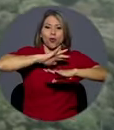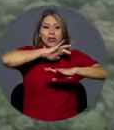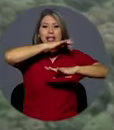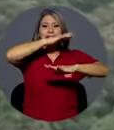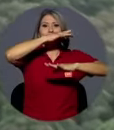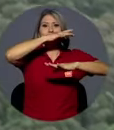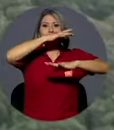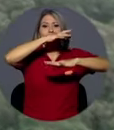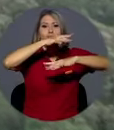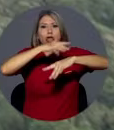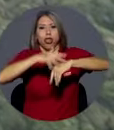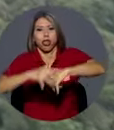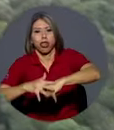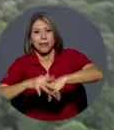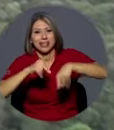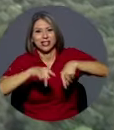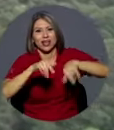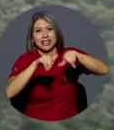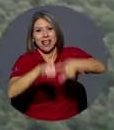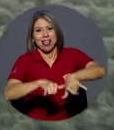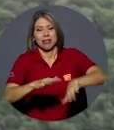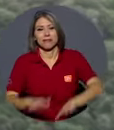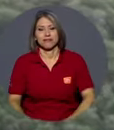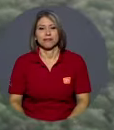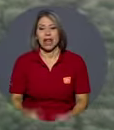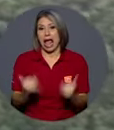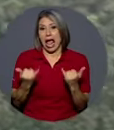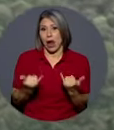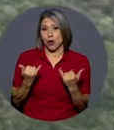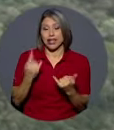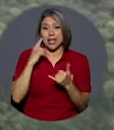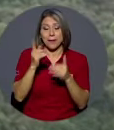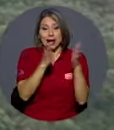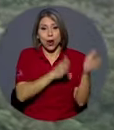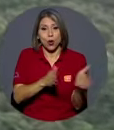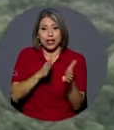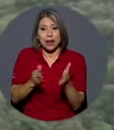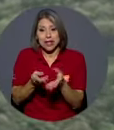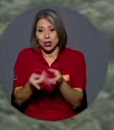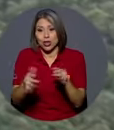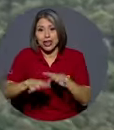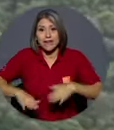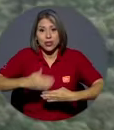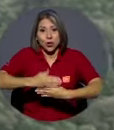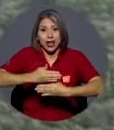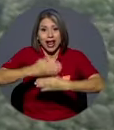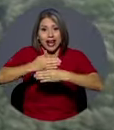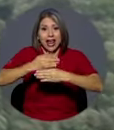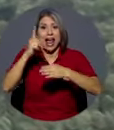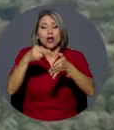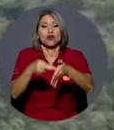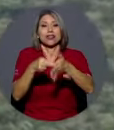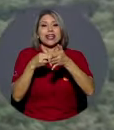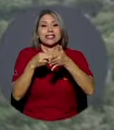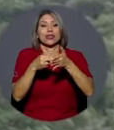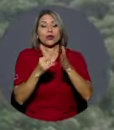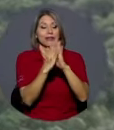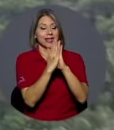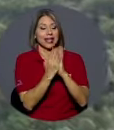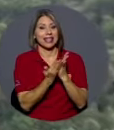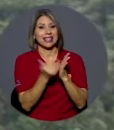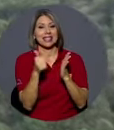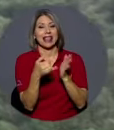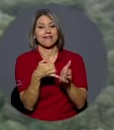deslizamiento. Entonces la estructura colapsa con las personas adentro. Bueno, ahorita para el ordenamiento territorial hay un requisito que es el índice de